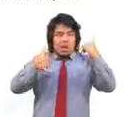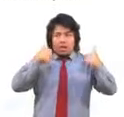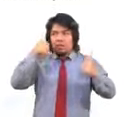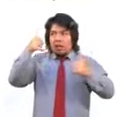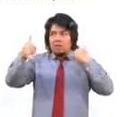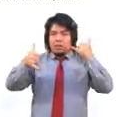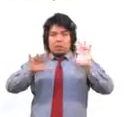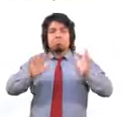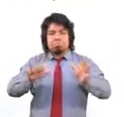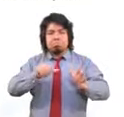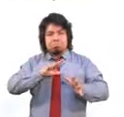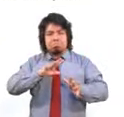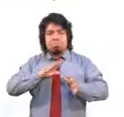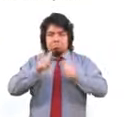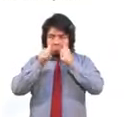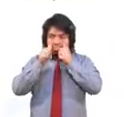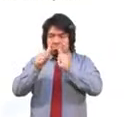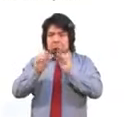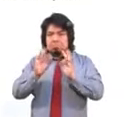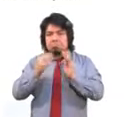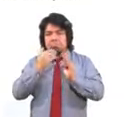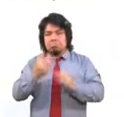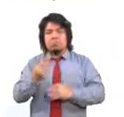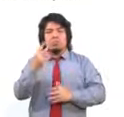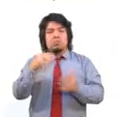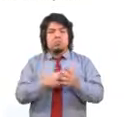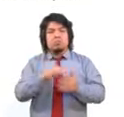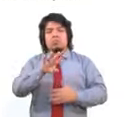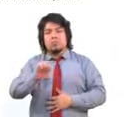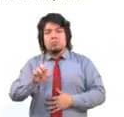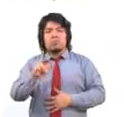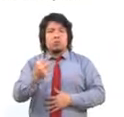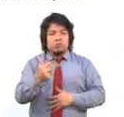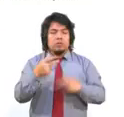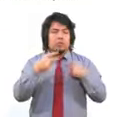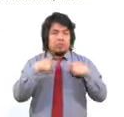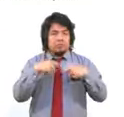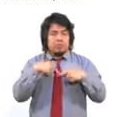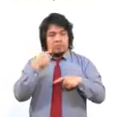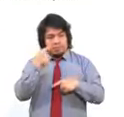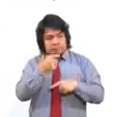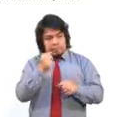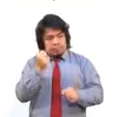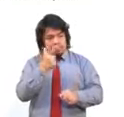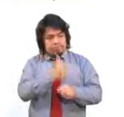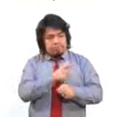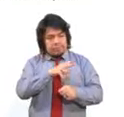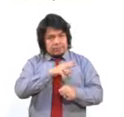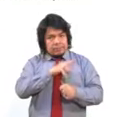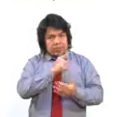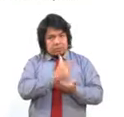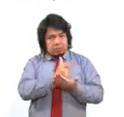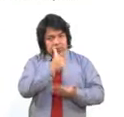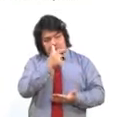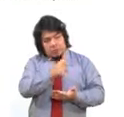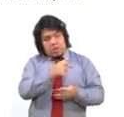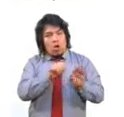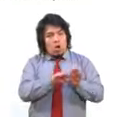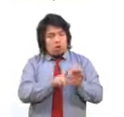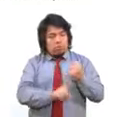siendo atendidas. Y de los 2.408 casos que hemos detectado de riesgo de violencia